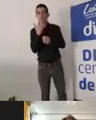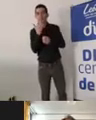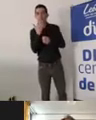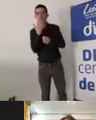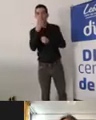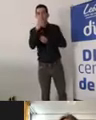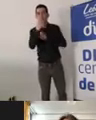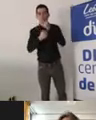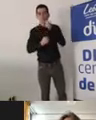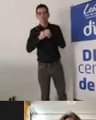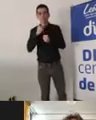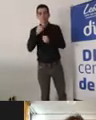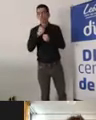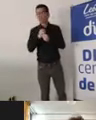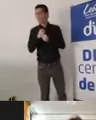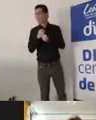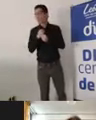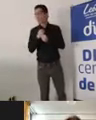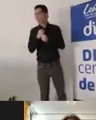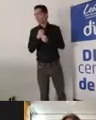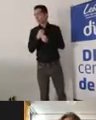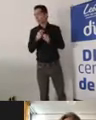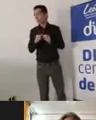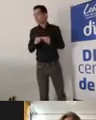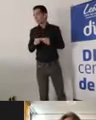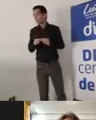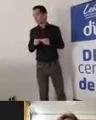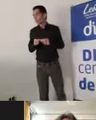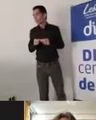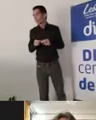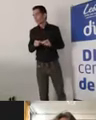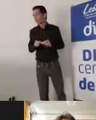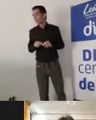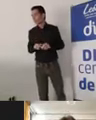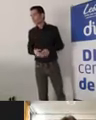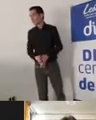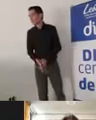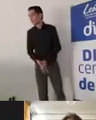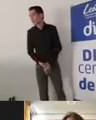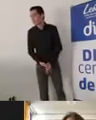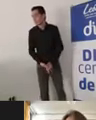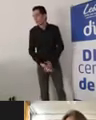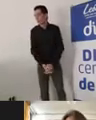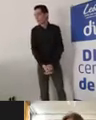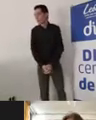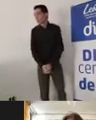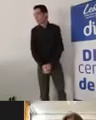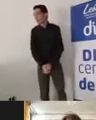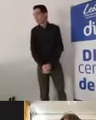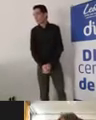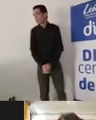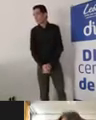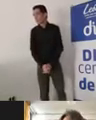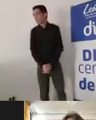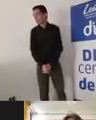través de la organización juvenil y social, porque priorizan el liderazgo colectivo antes que el liderazgo individual. Entendemos